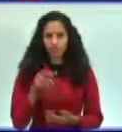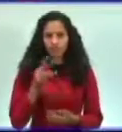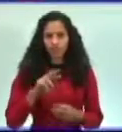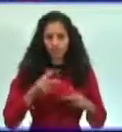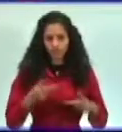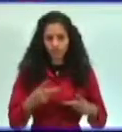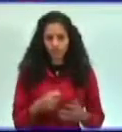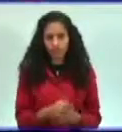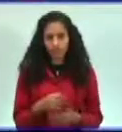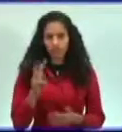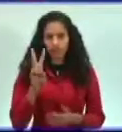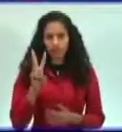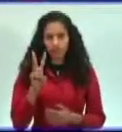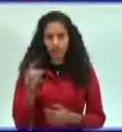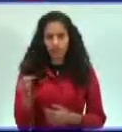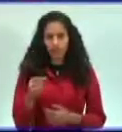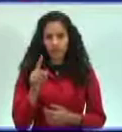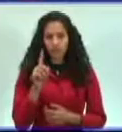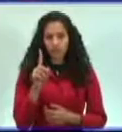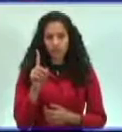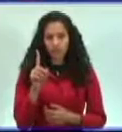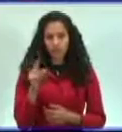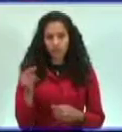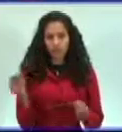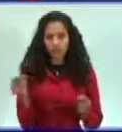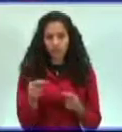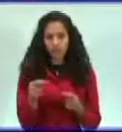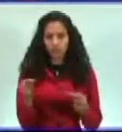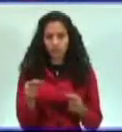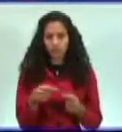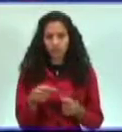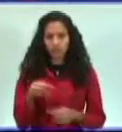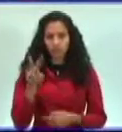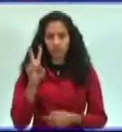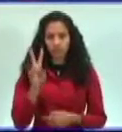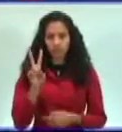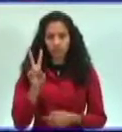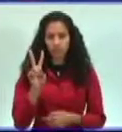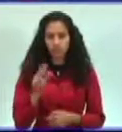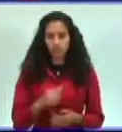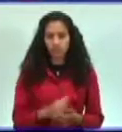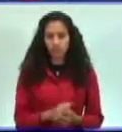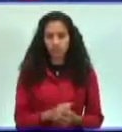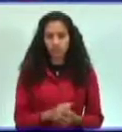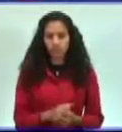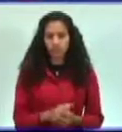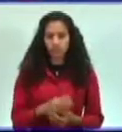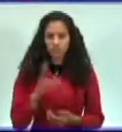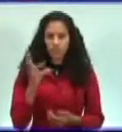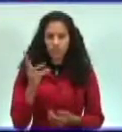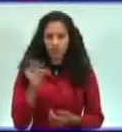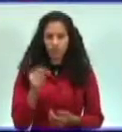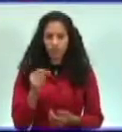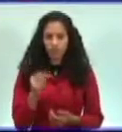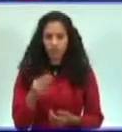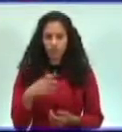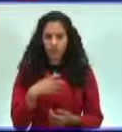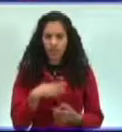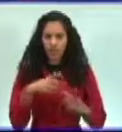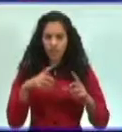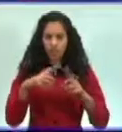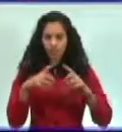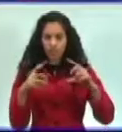Repitan. 3 menos 1 es igual a 2. ¿Cuántos rombos tenemos